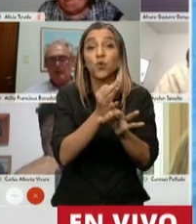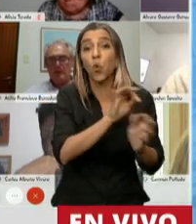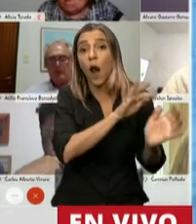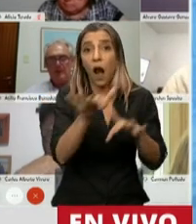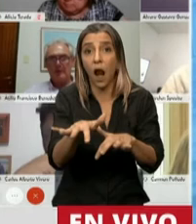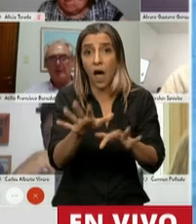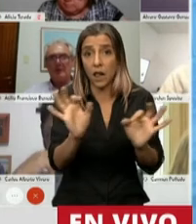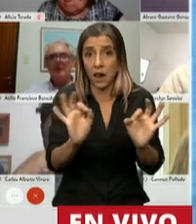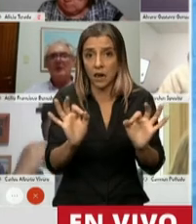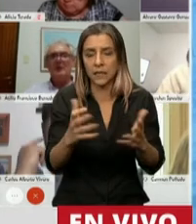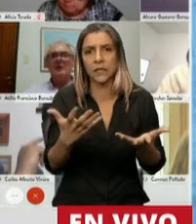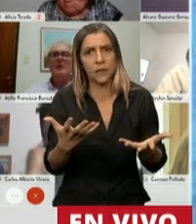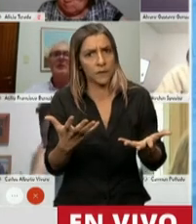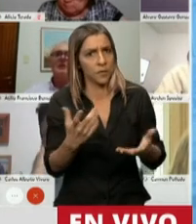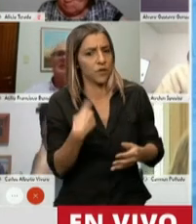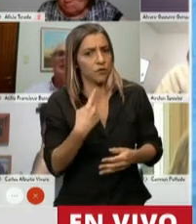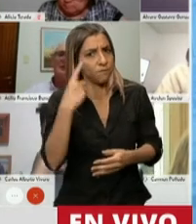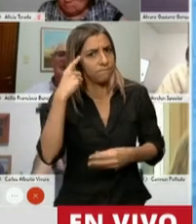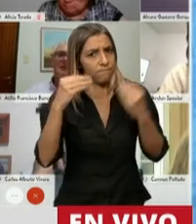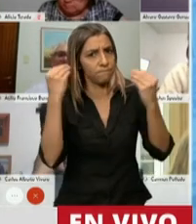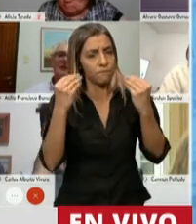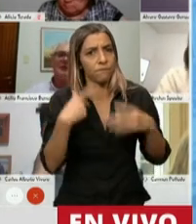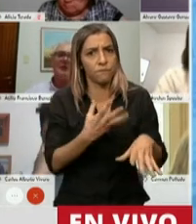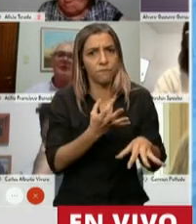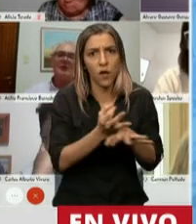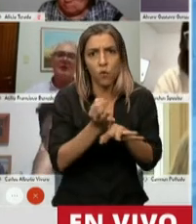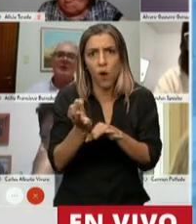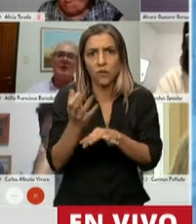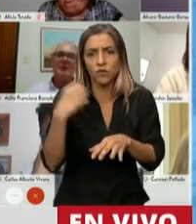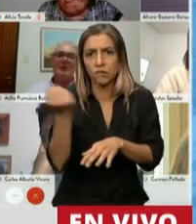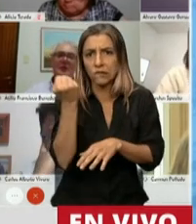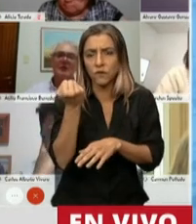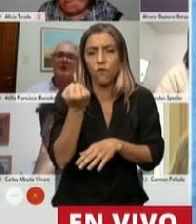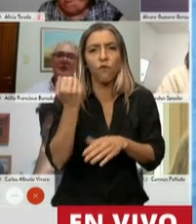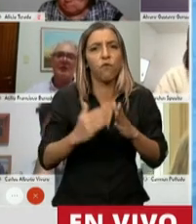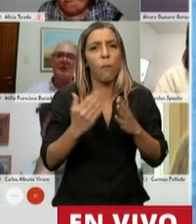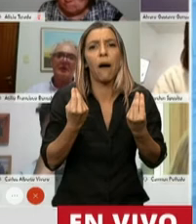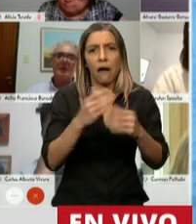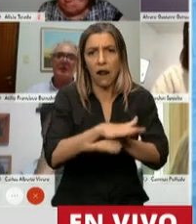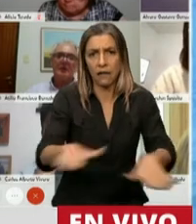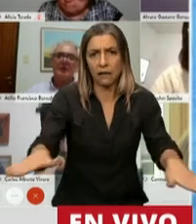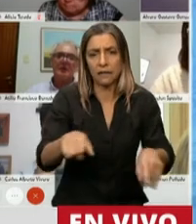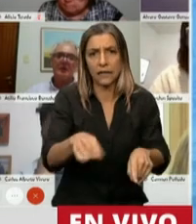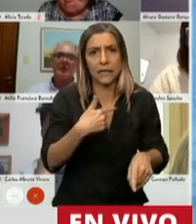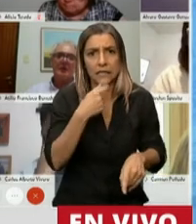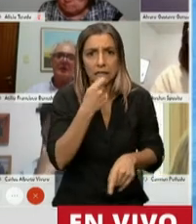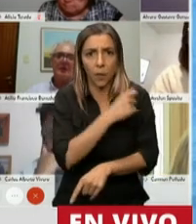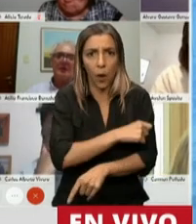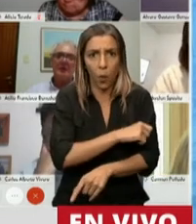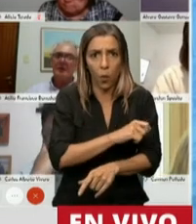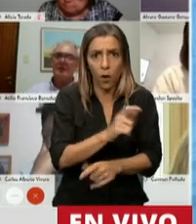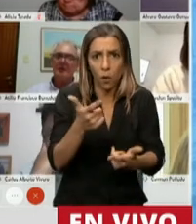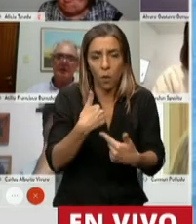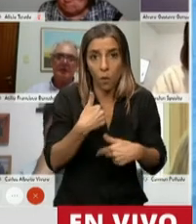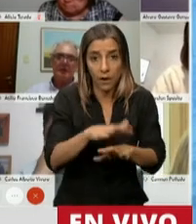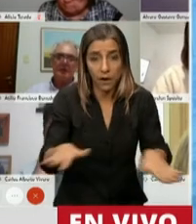niños, niñas y adolescentes y no pueden quedar aislados del sistema educativo presencial por falta de vacunas. El